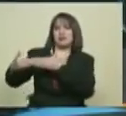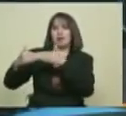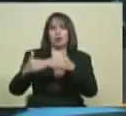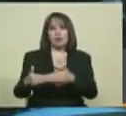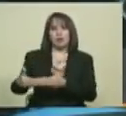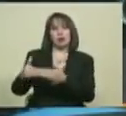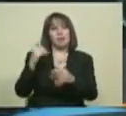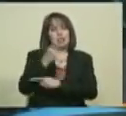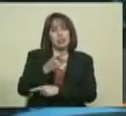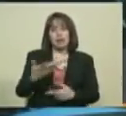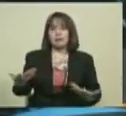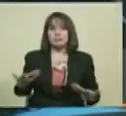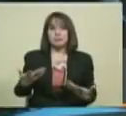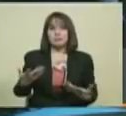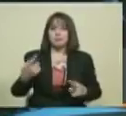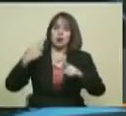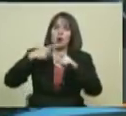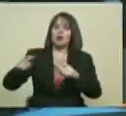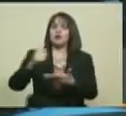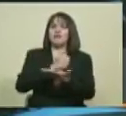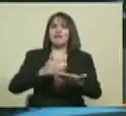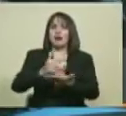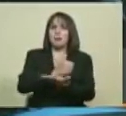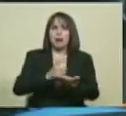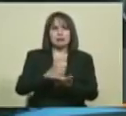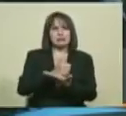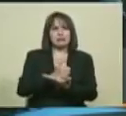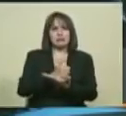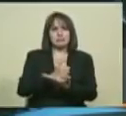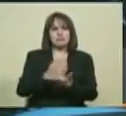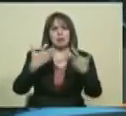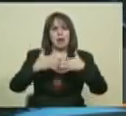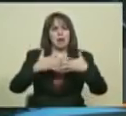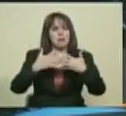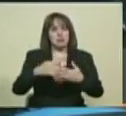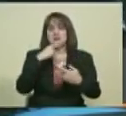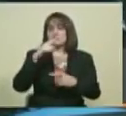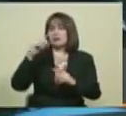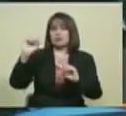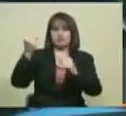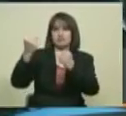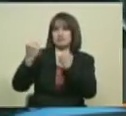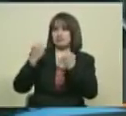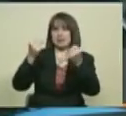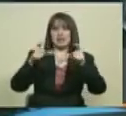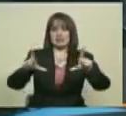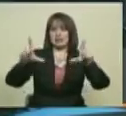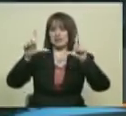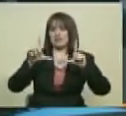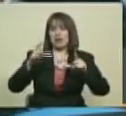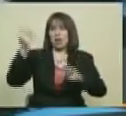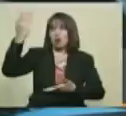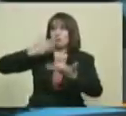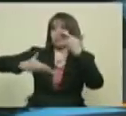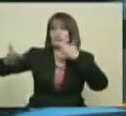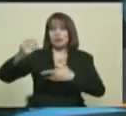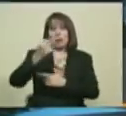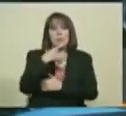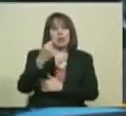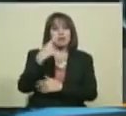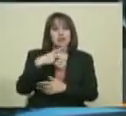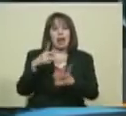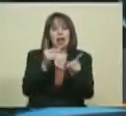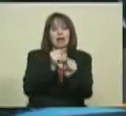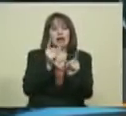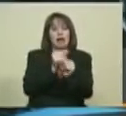de 2017, las transnacionales farmacéuticas Baxter, Abbott, Pfizer se niegan a emitir certificados de exportación a medicamentos